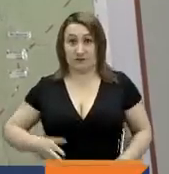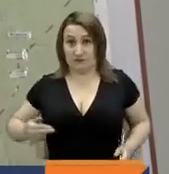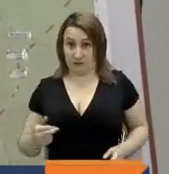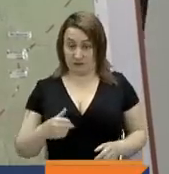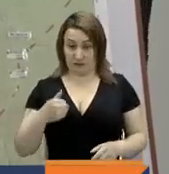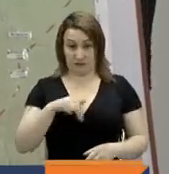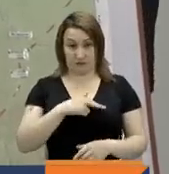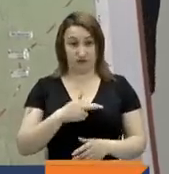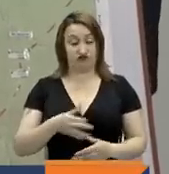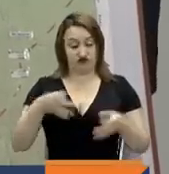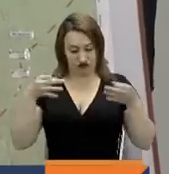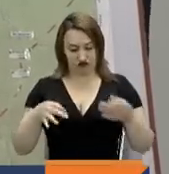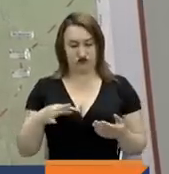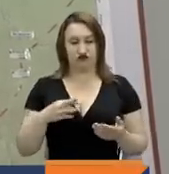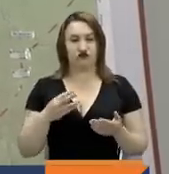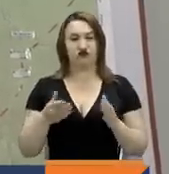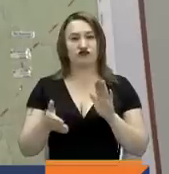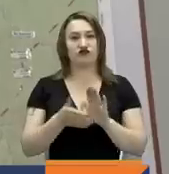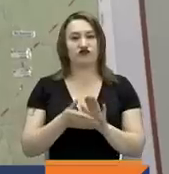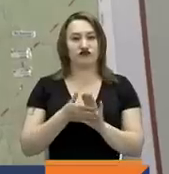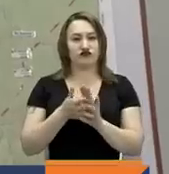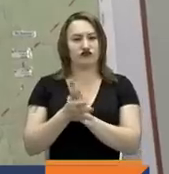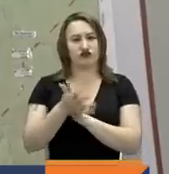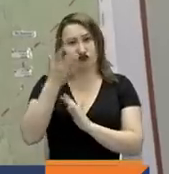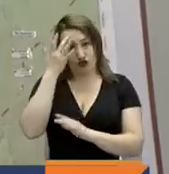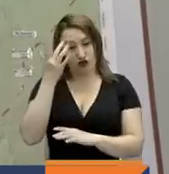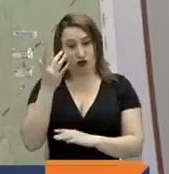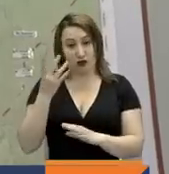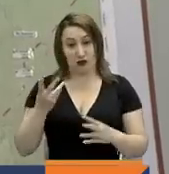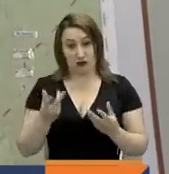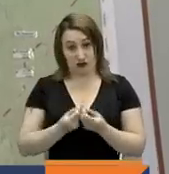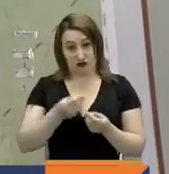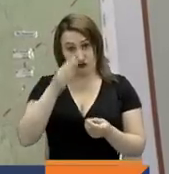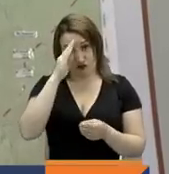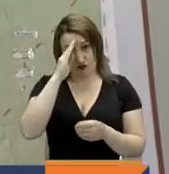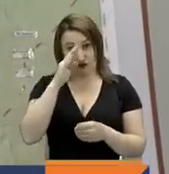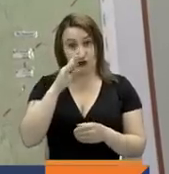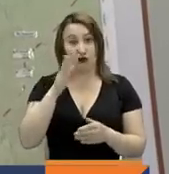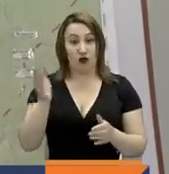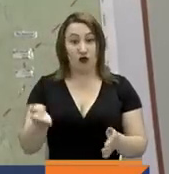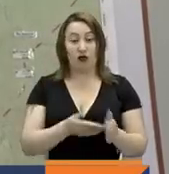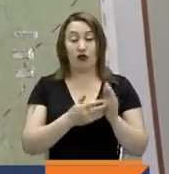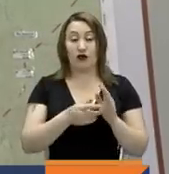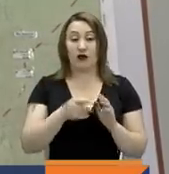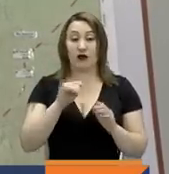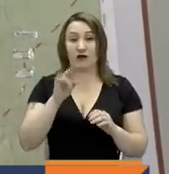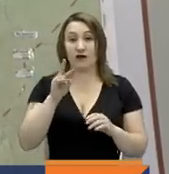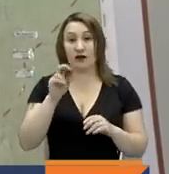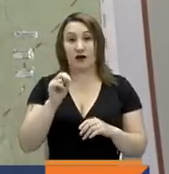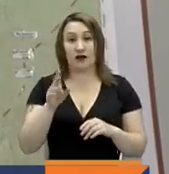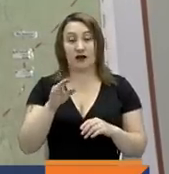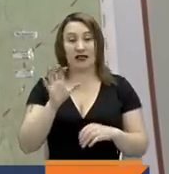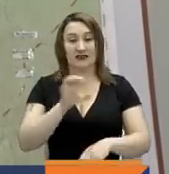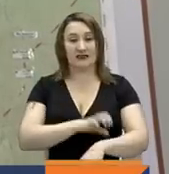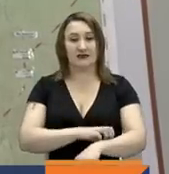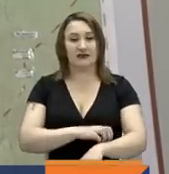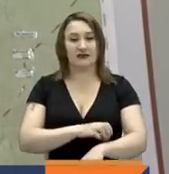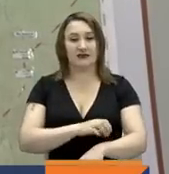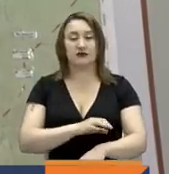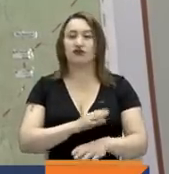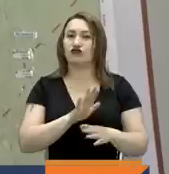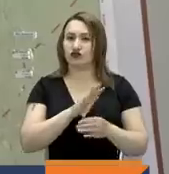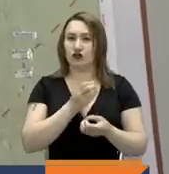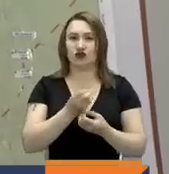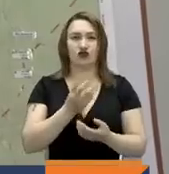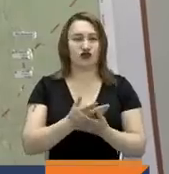esa certeza porque la inteligencia estaba contra Iván mordisco y su estructura porque todo el tiempo